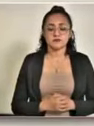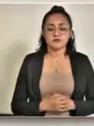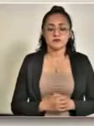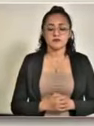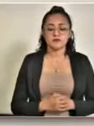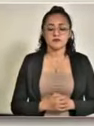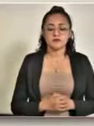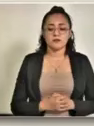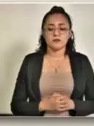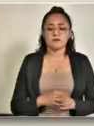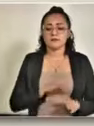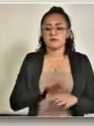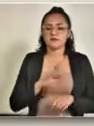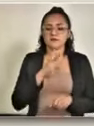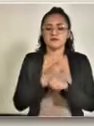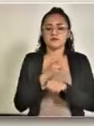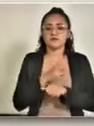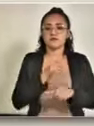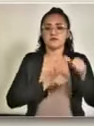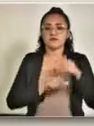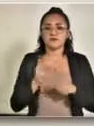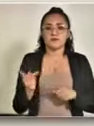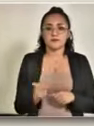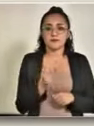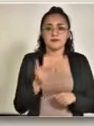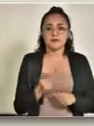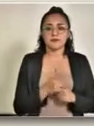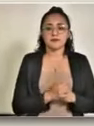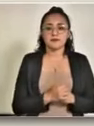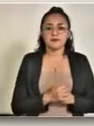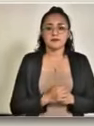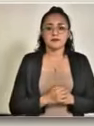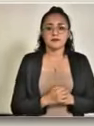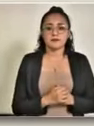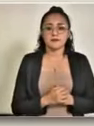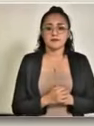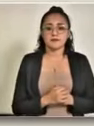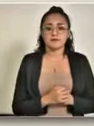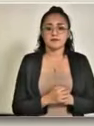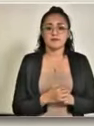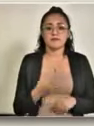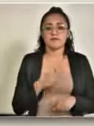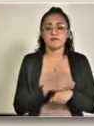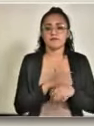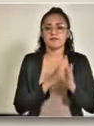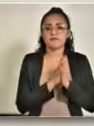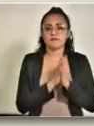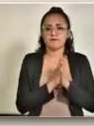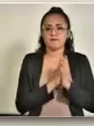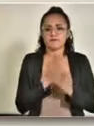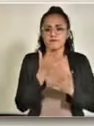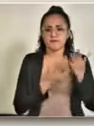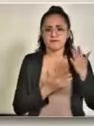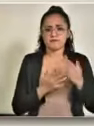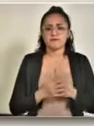Vamos a dar inicio al segundo bloque. Si quieren irse registrando, por favor.